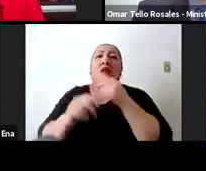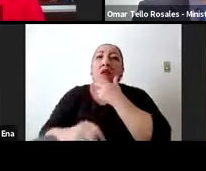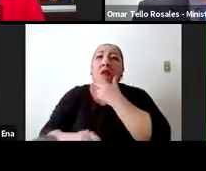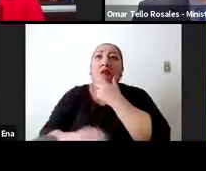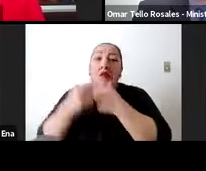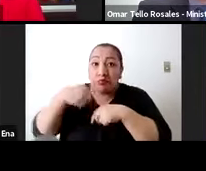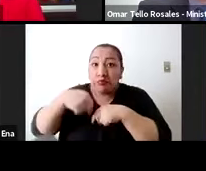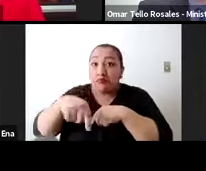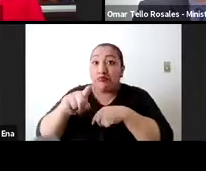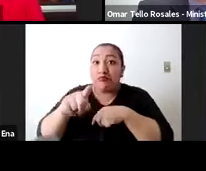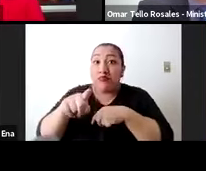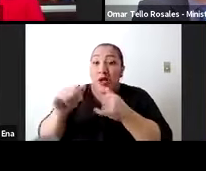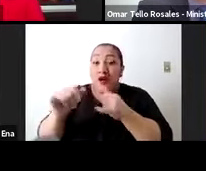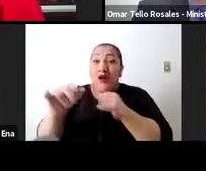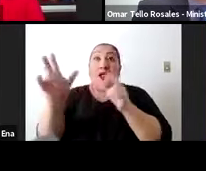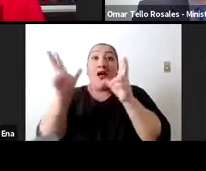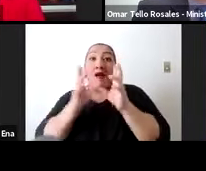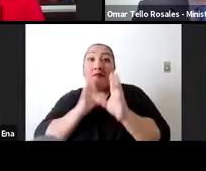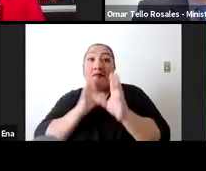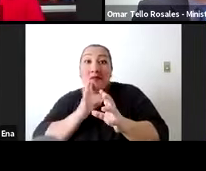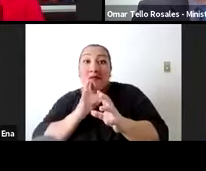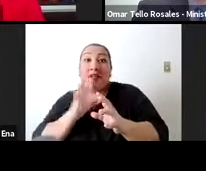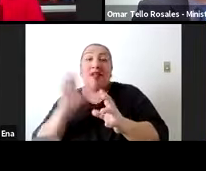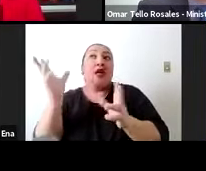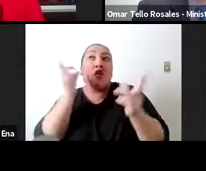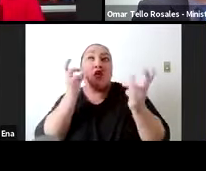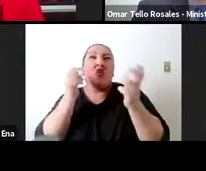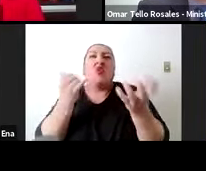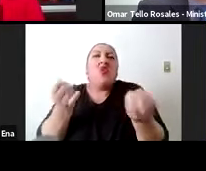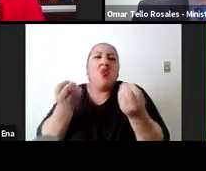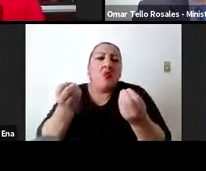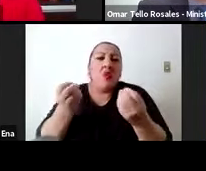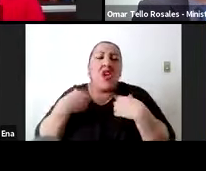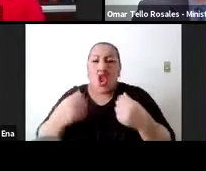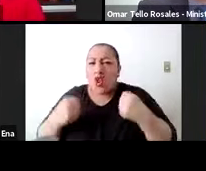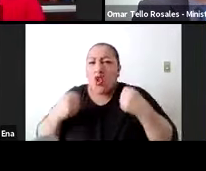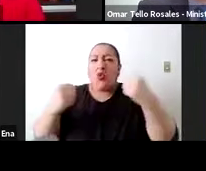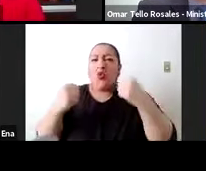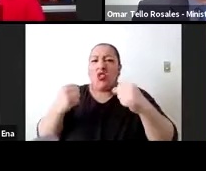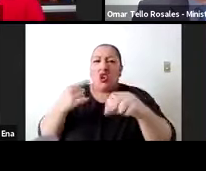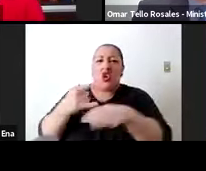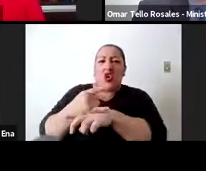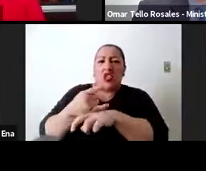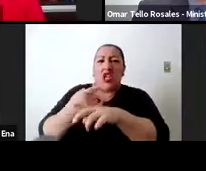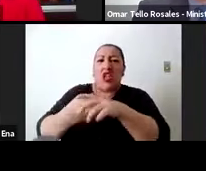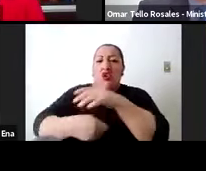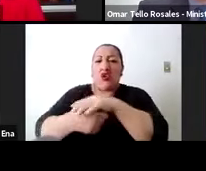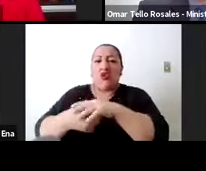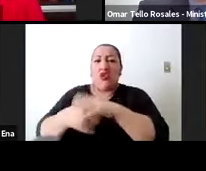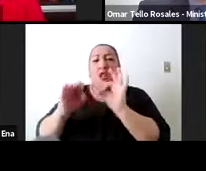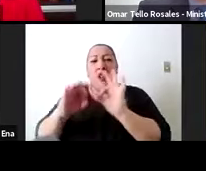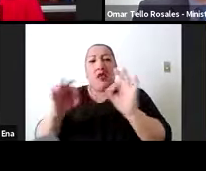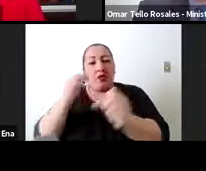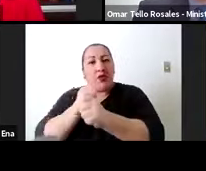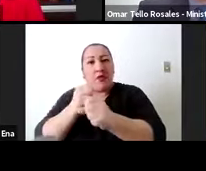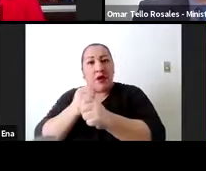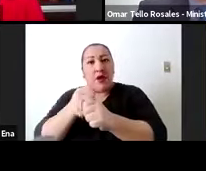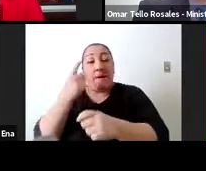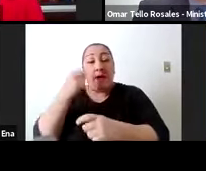realizar como adjuntía para la lucha contra la corrupción, la transparencia y la eficiencia del Estado. Por eso,